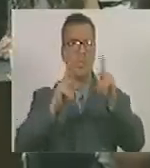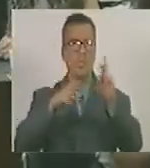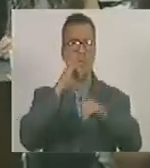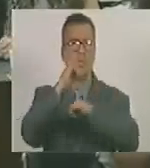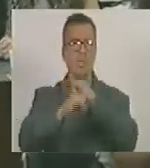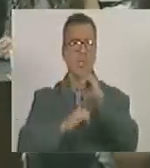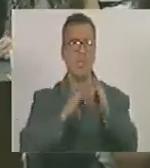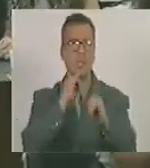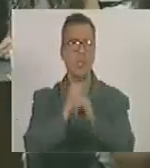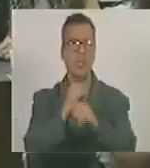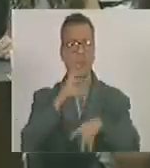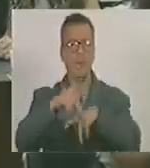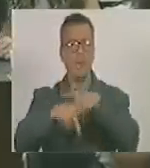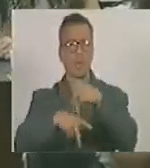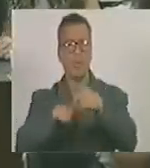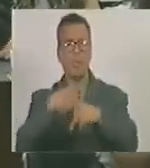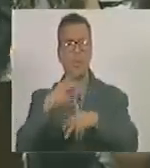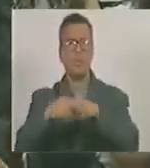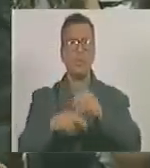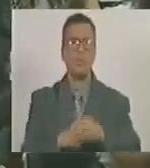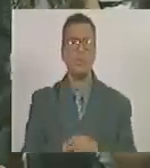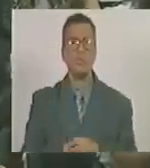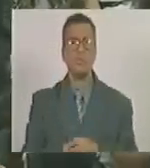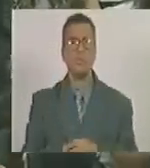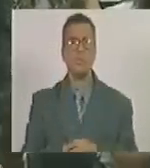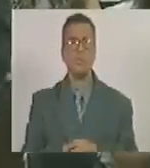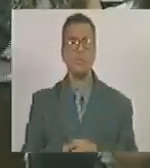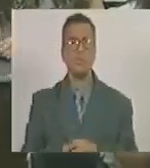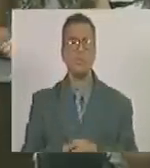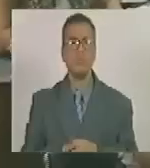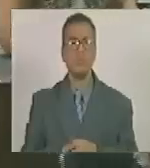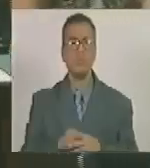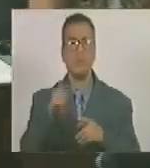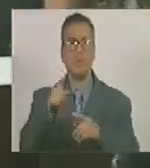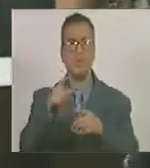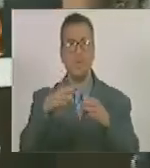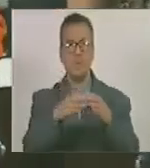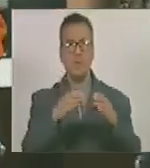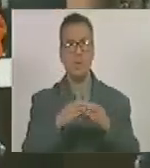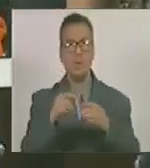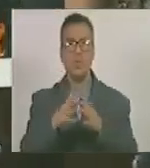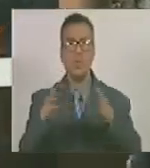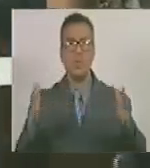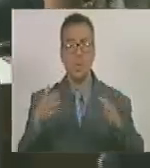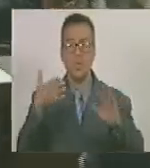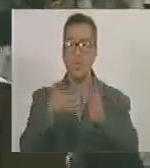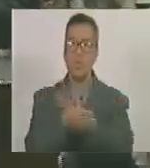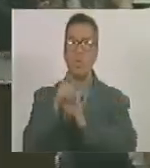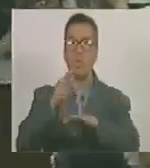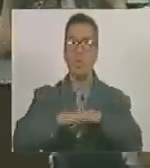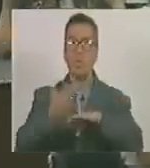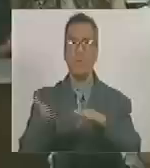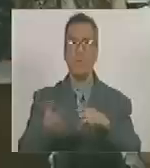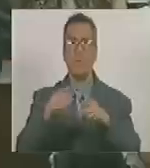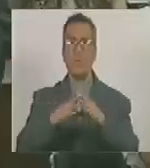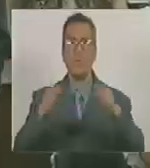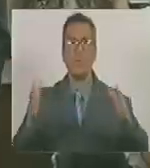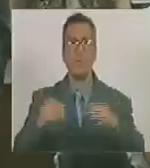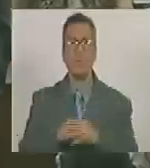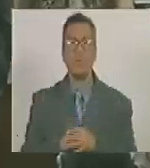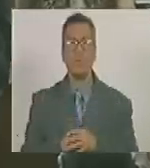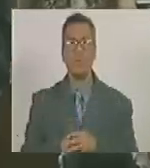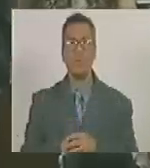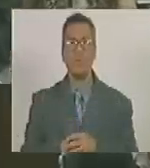Internacional Progresista, de Teatro Progresista. Ese es un evento que tiene una gran significación porque pone en evidencia de alguna